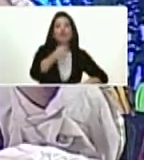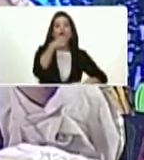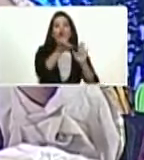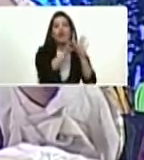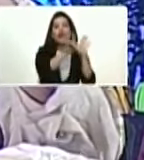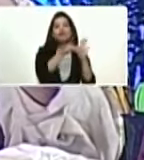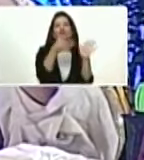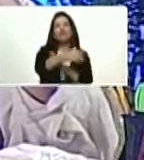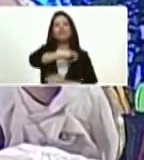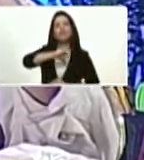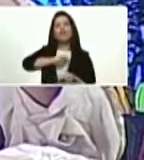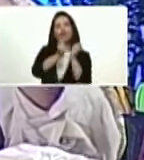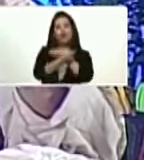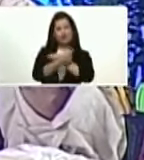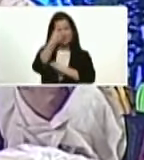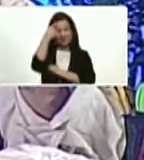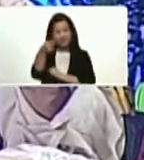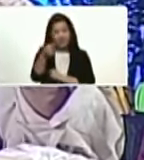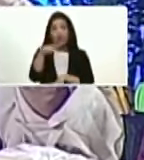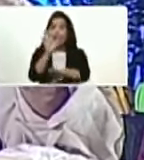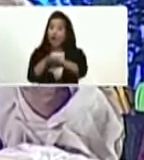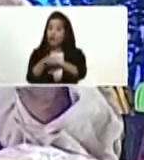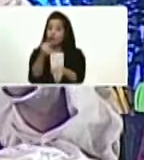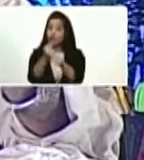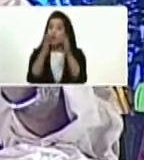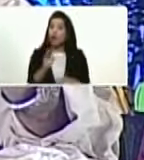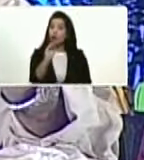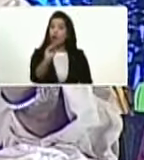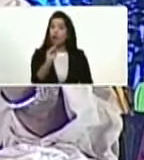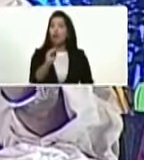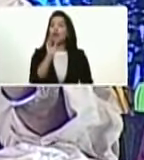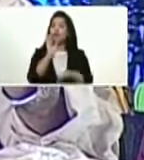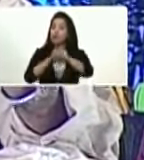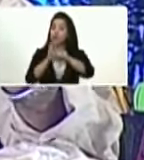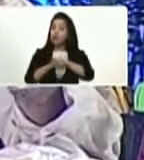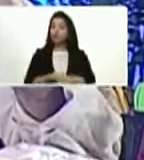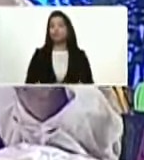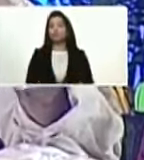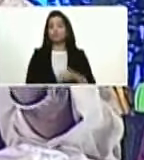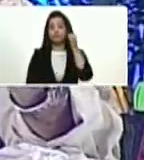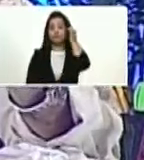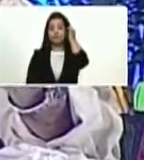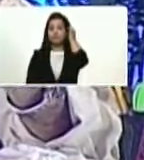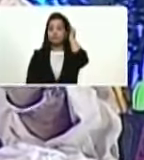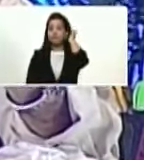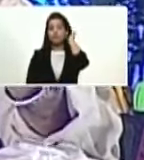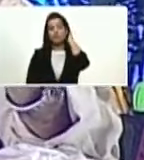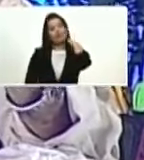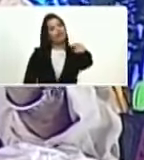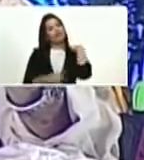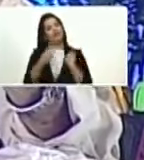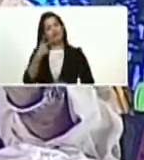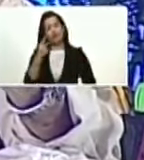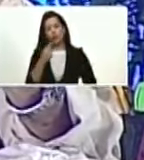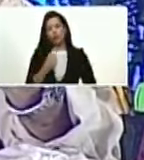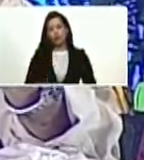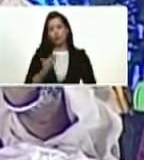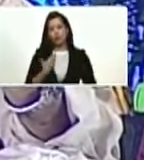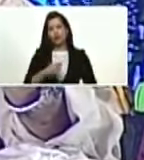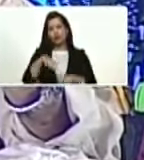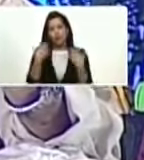trabajadores, alerta. Y en segundo lugar, lo más importante, bueno, son